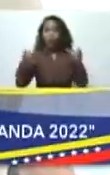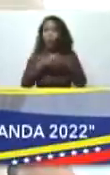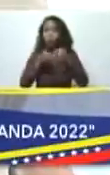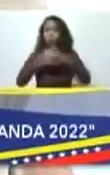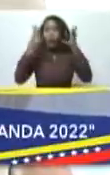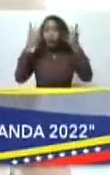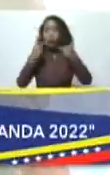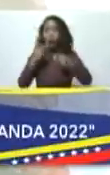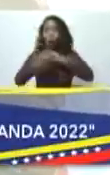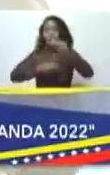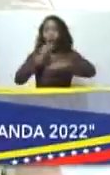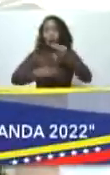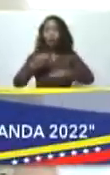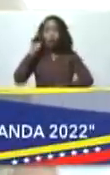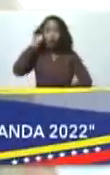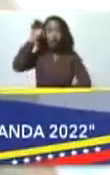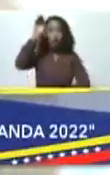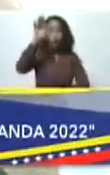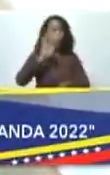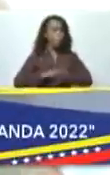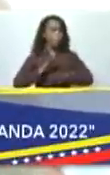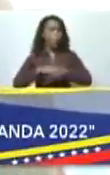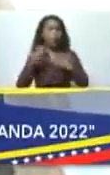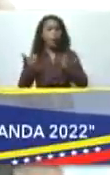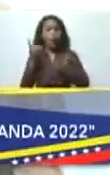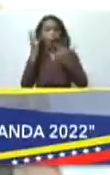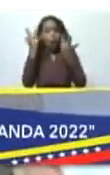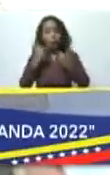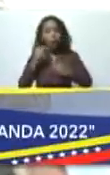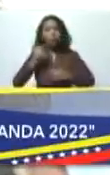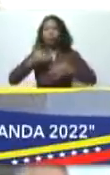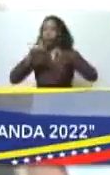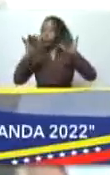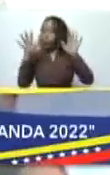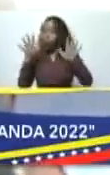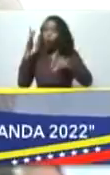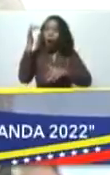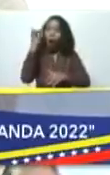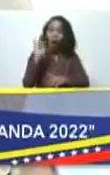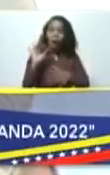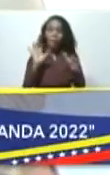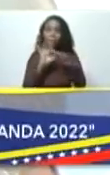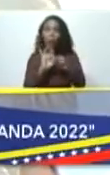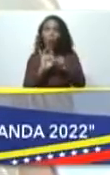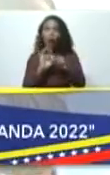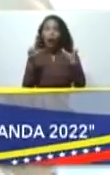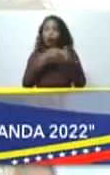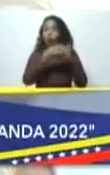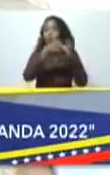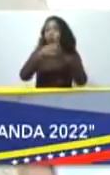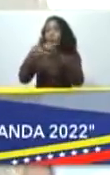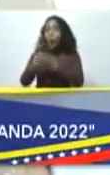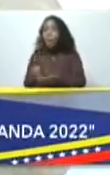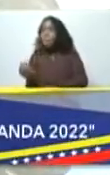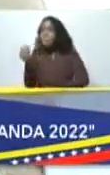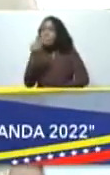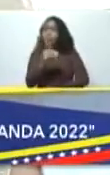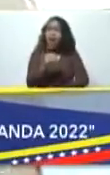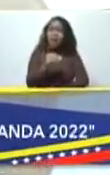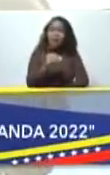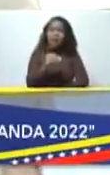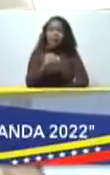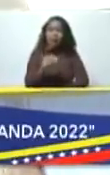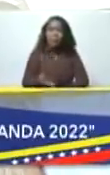hemos denominado la ganadería del futuro, porque es una ganadería que por supuesto está vinculada a los sectores más intrincados,